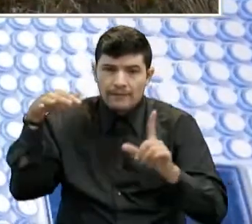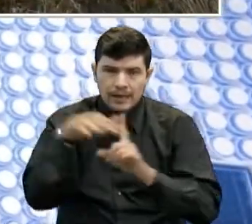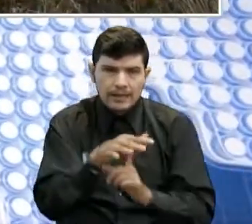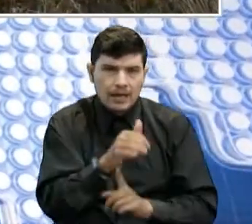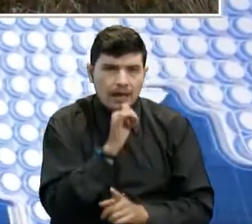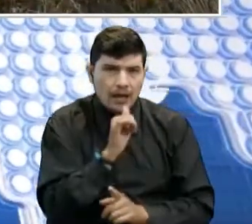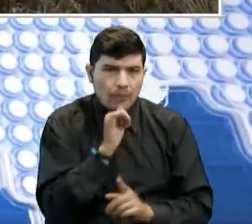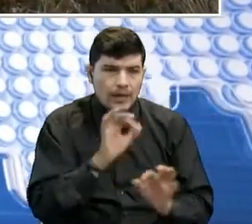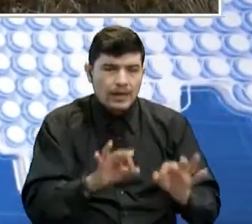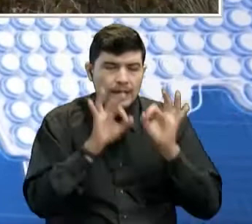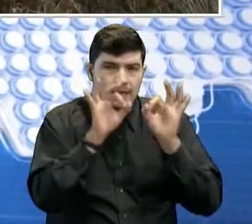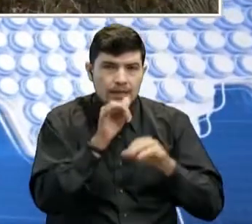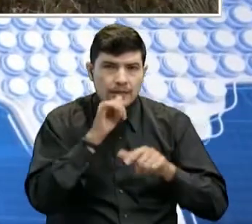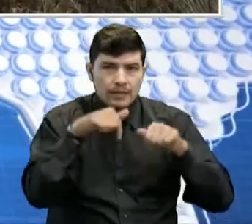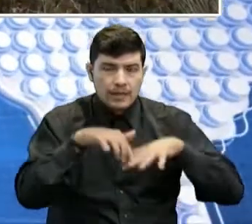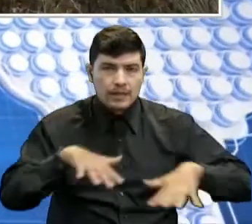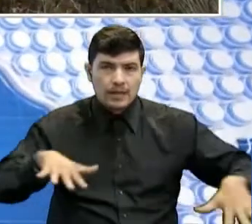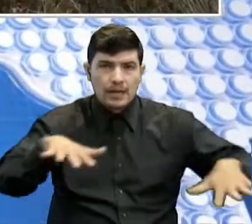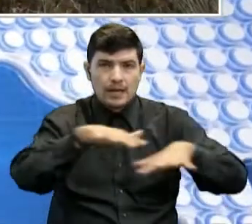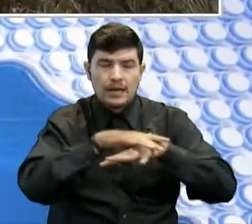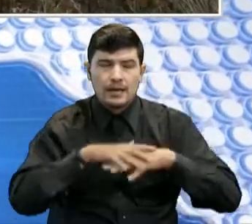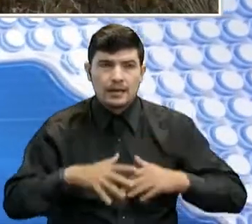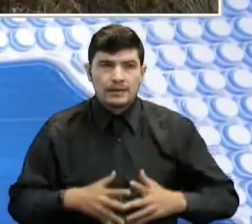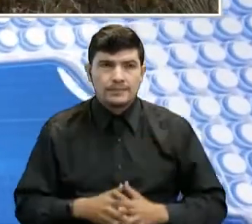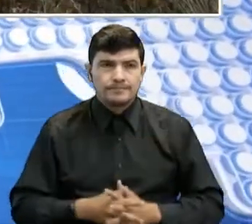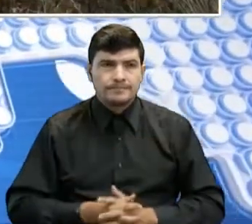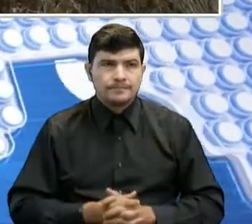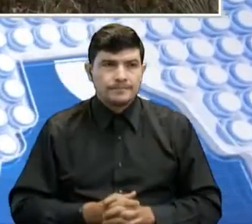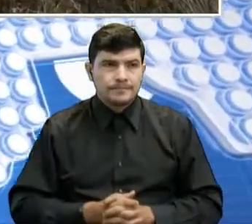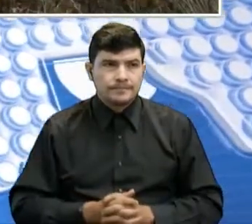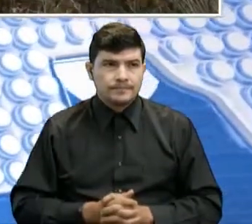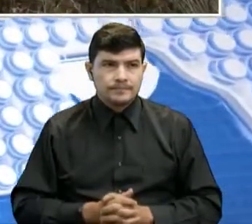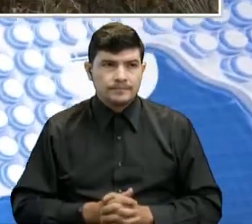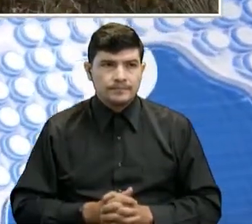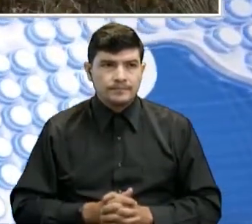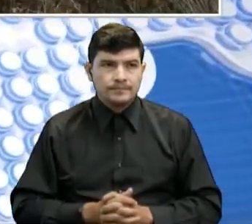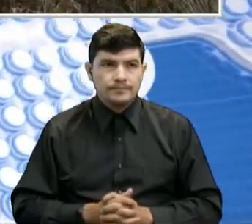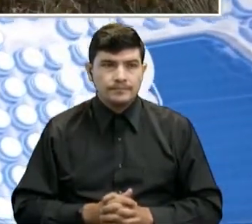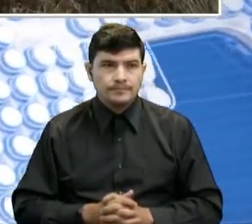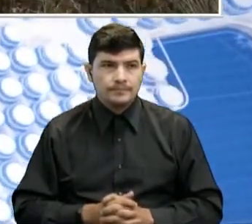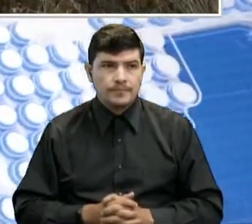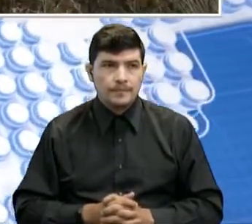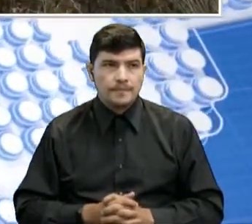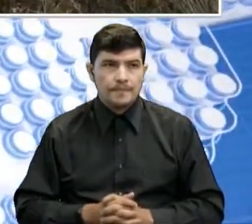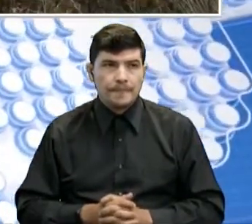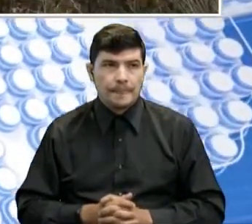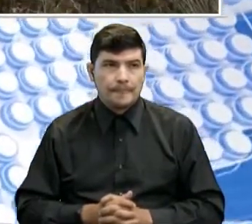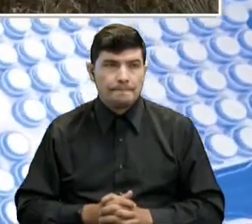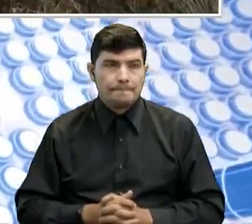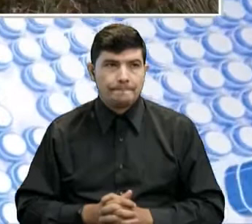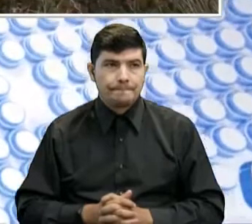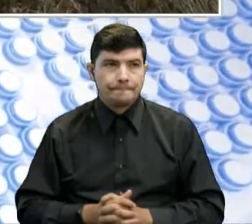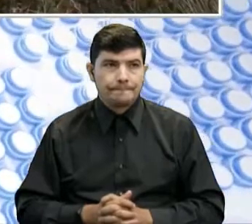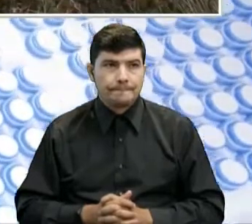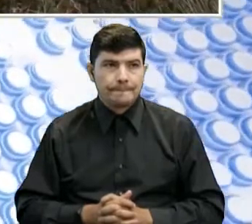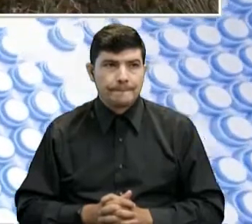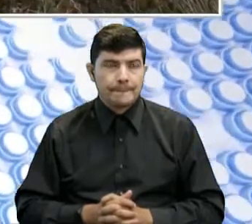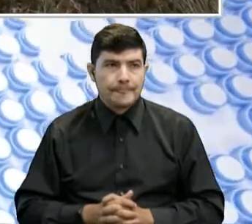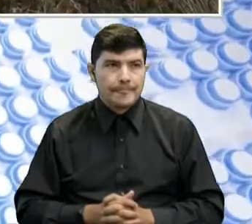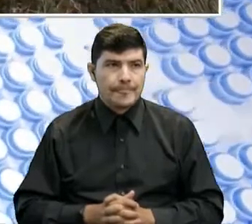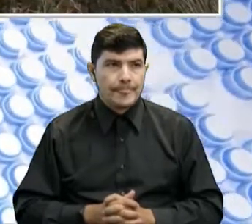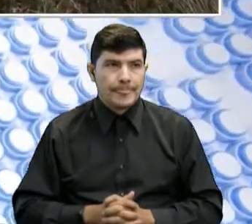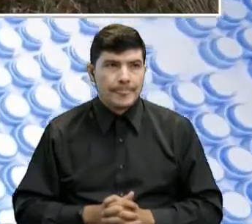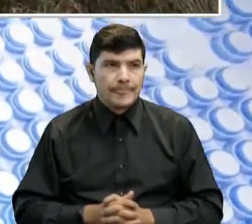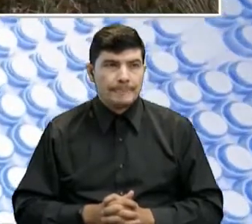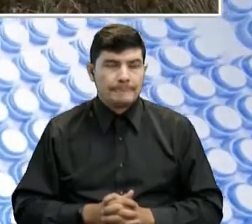proyectos, por encima de las bocatomas del acueducto metropolitano de Bucaramanga, son inviables e indefendibles desde cualquier punto de vista, empezando